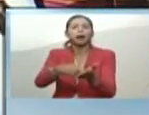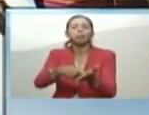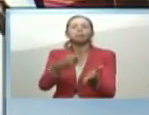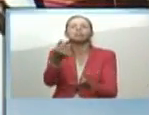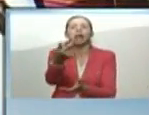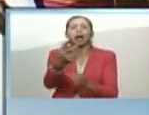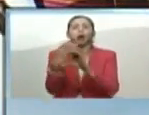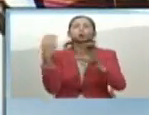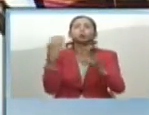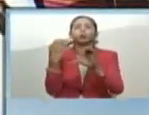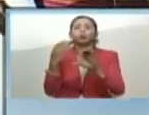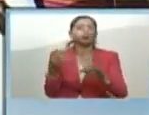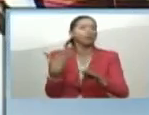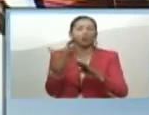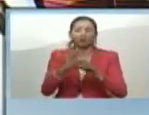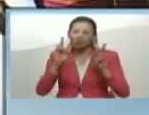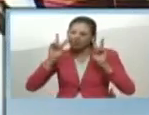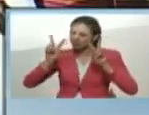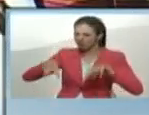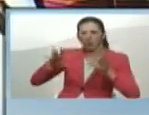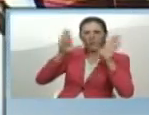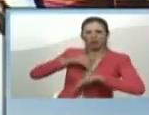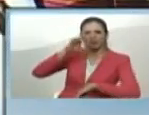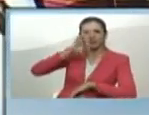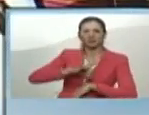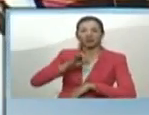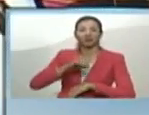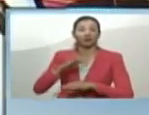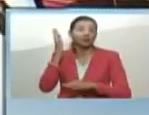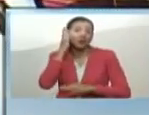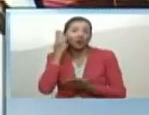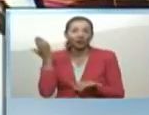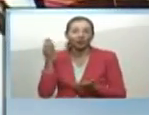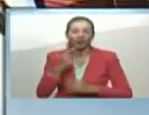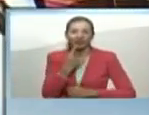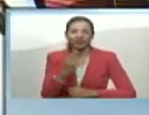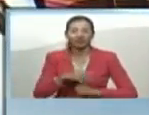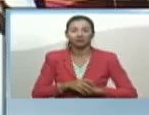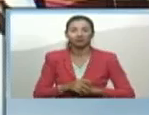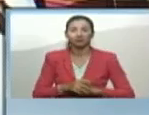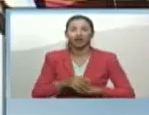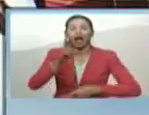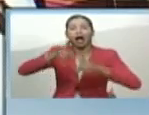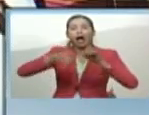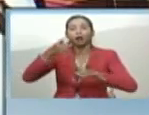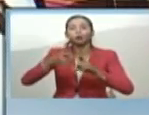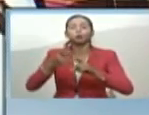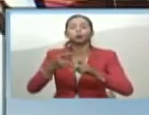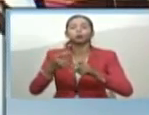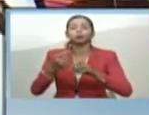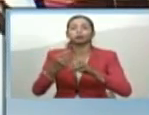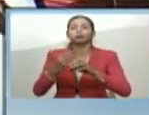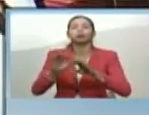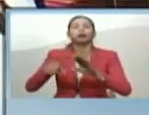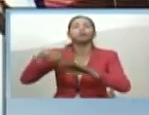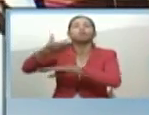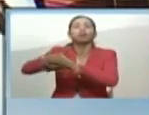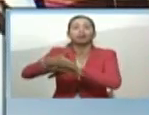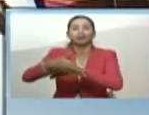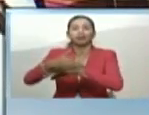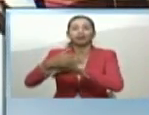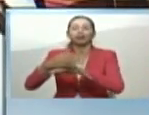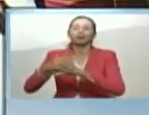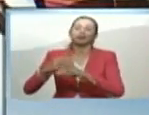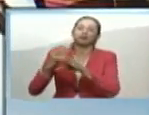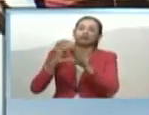el pasaje hay líneas que no hacen el descuento extraurbano del 50% no hay un Coto